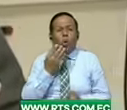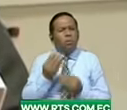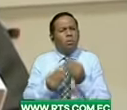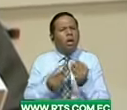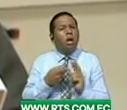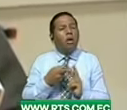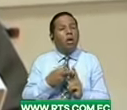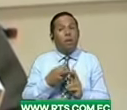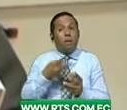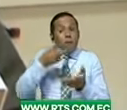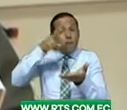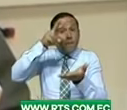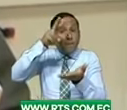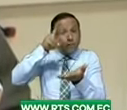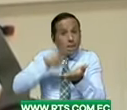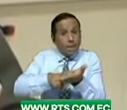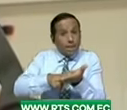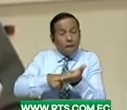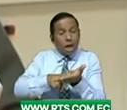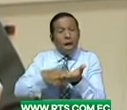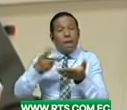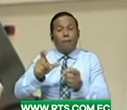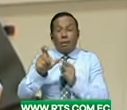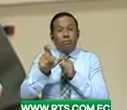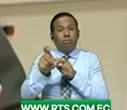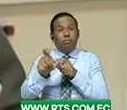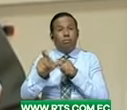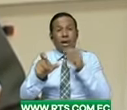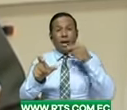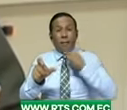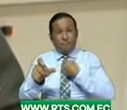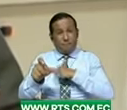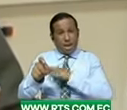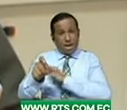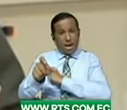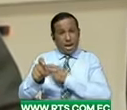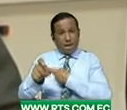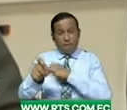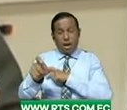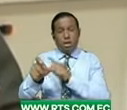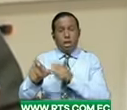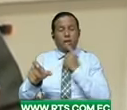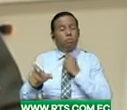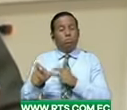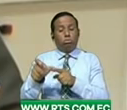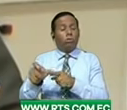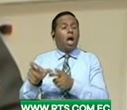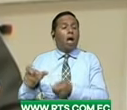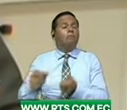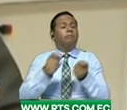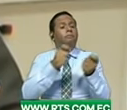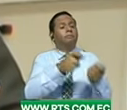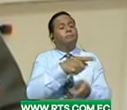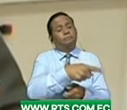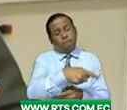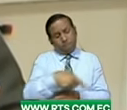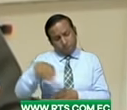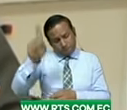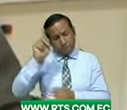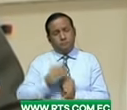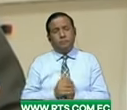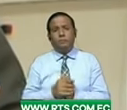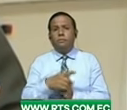de visas y DNIs españoles a personas ecuatorianas, en virtud de que las personas de esta nacionalidad española no